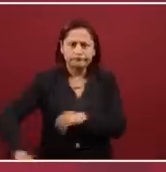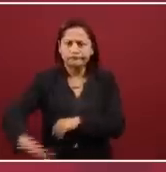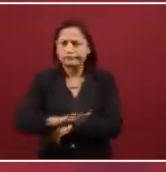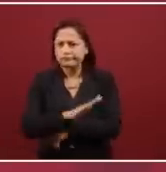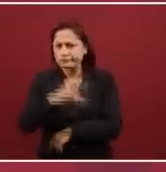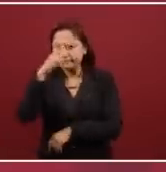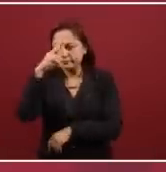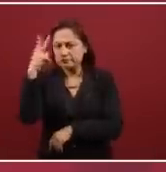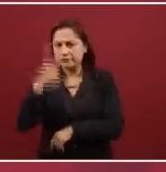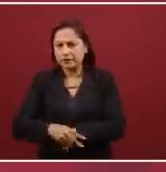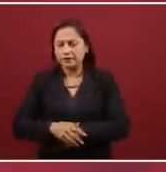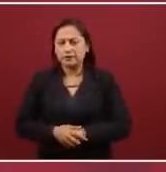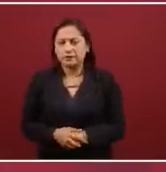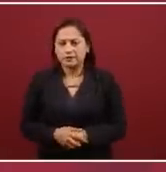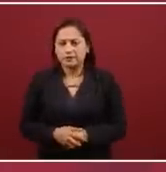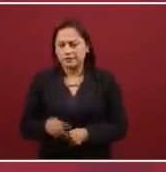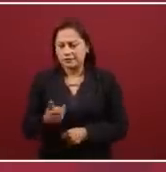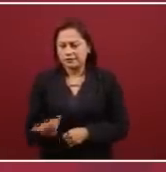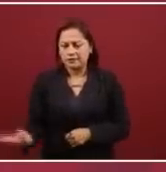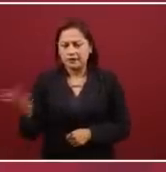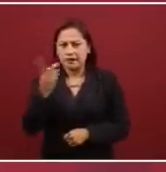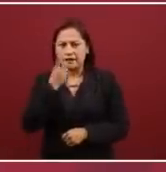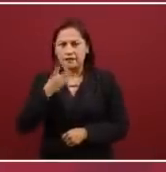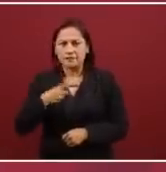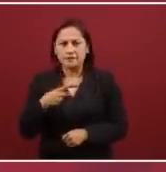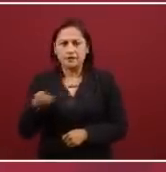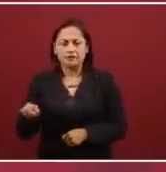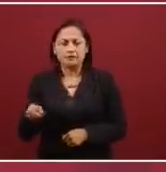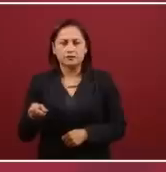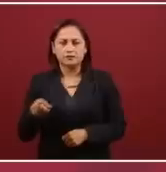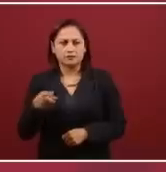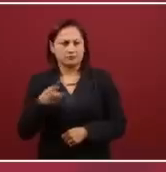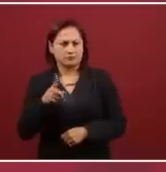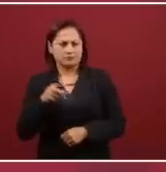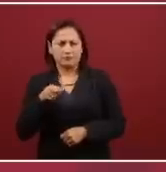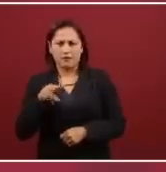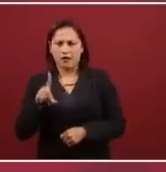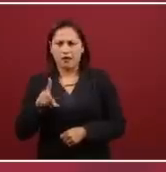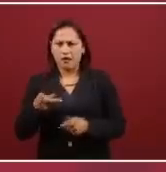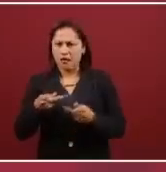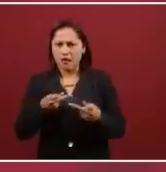Dice, es que esto no es un plan. Hoy estaba yo leyendo